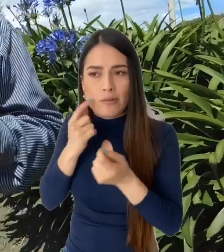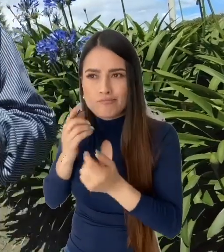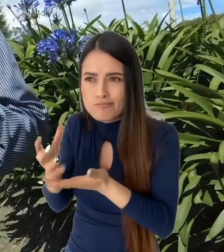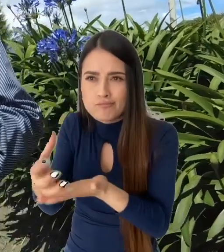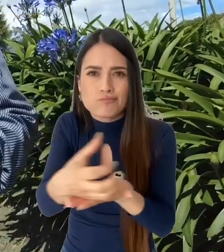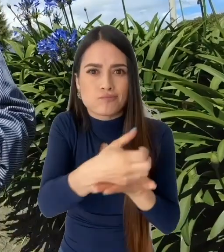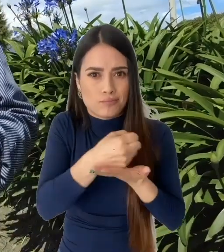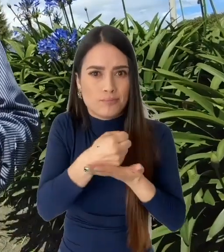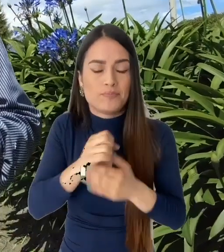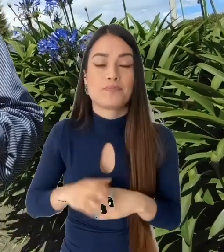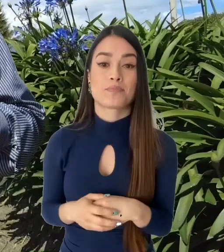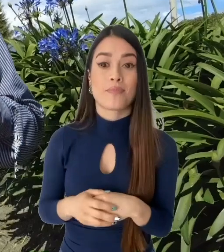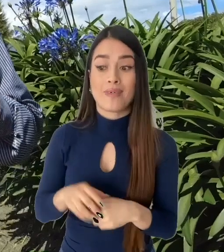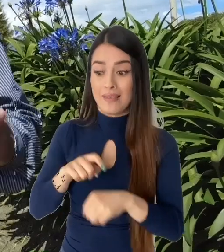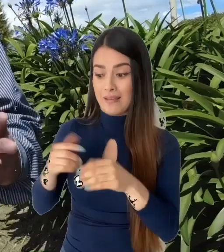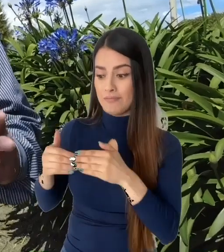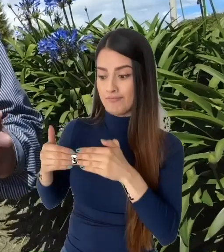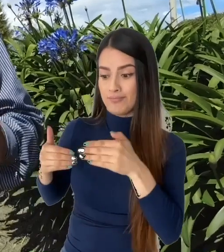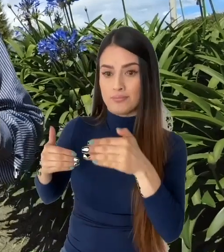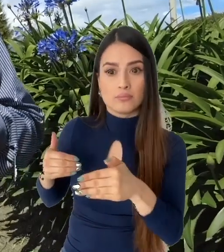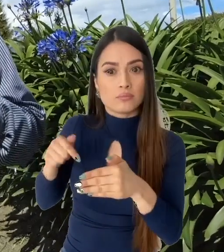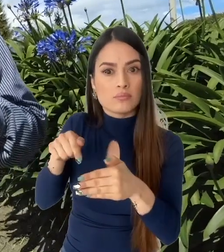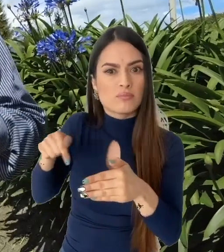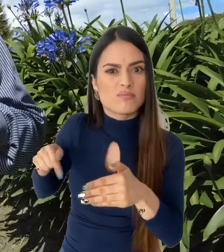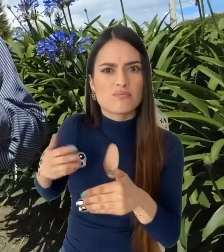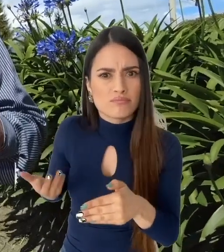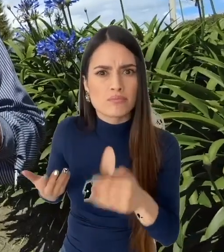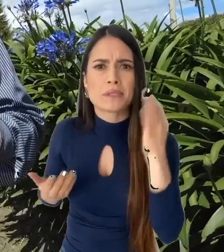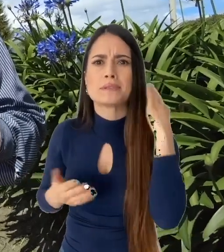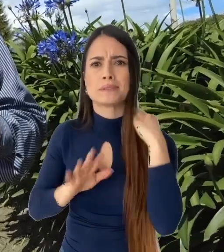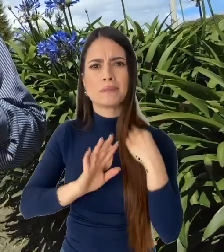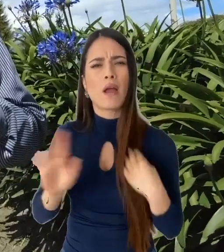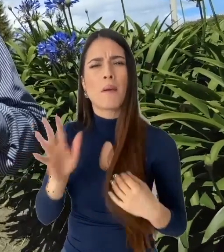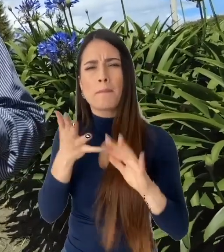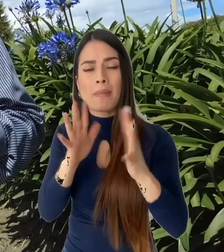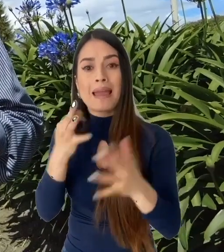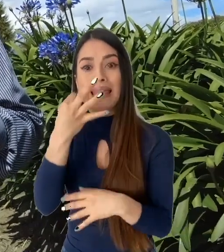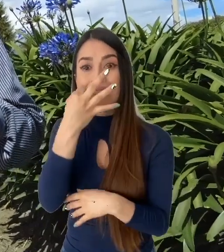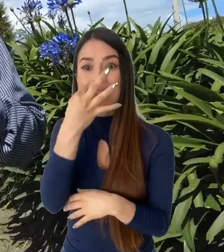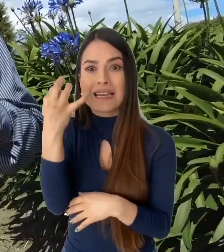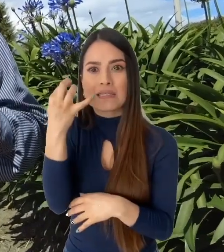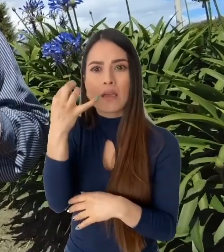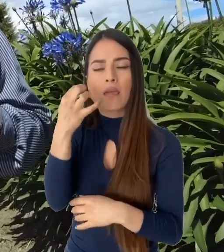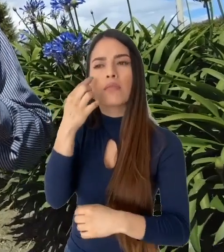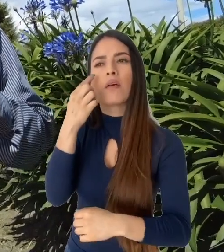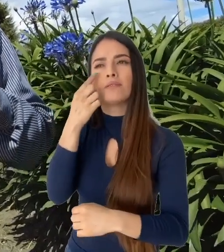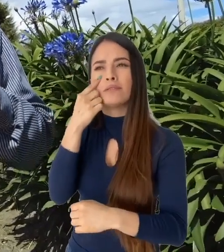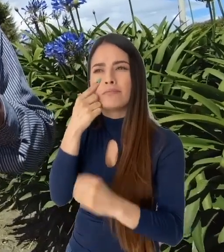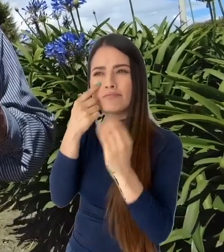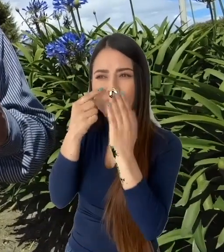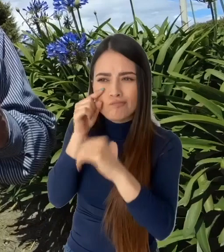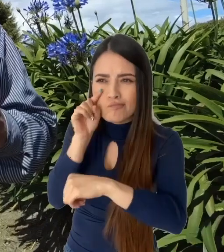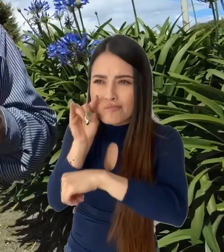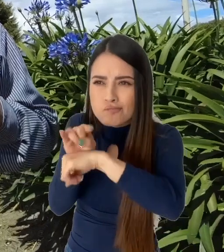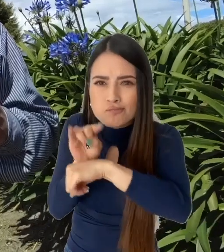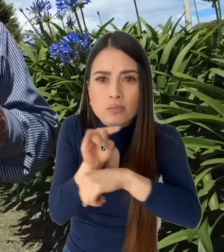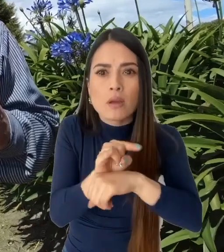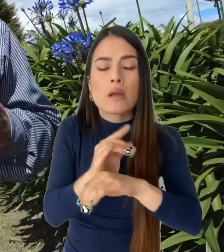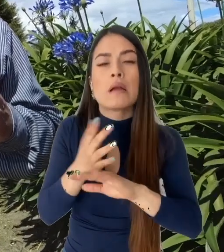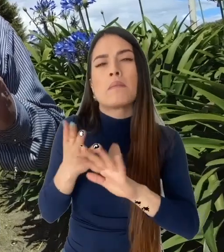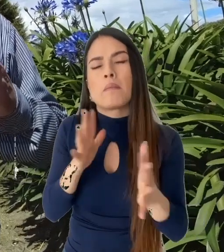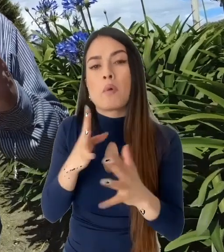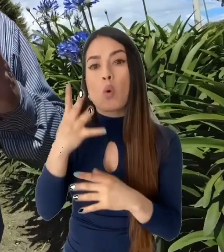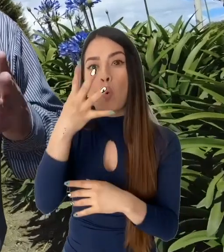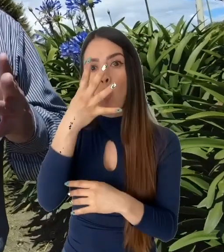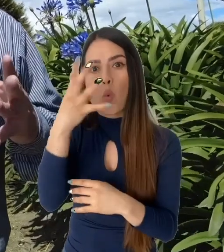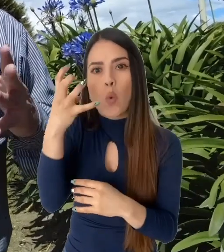que cuenta la delegatura en este periodo hemos realizado más de 300 inspecciones y